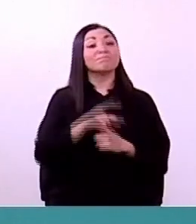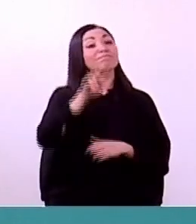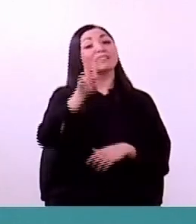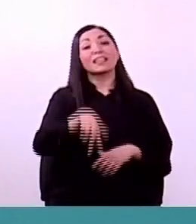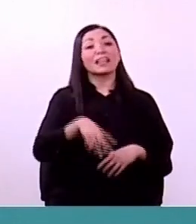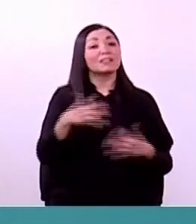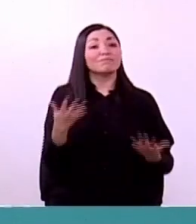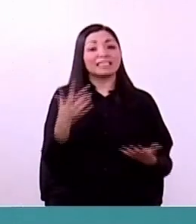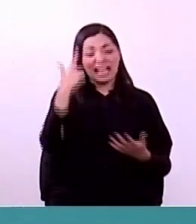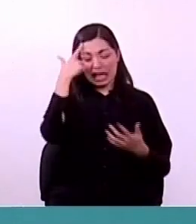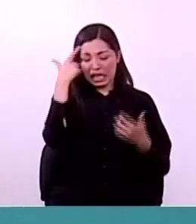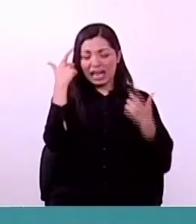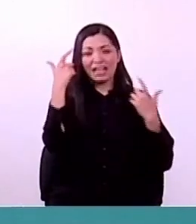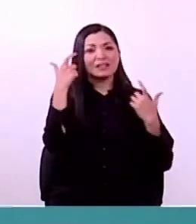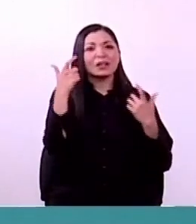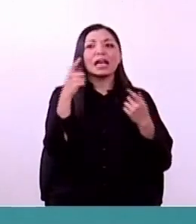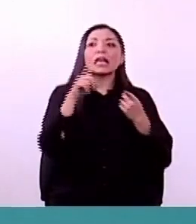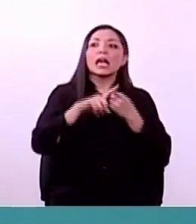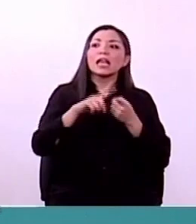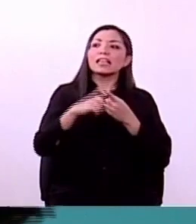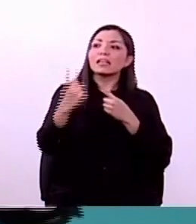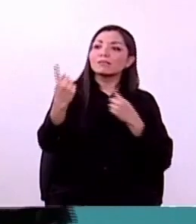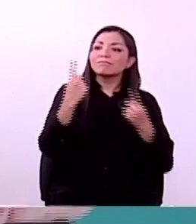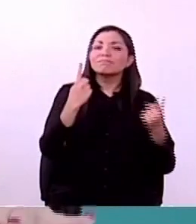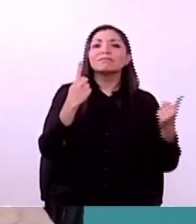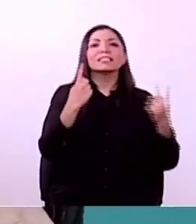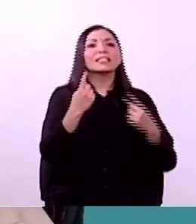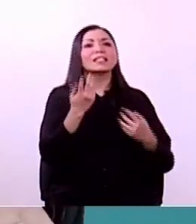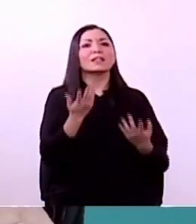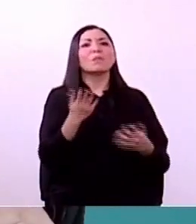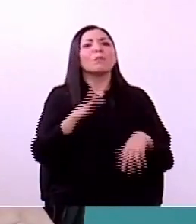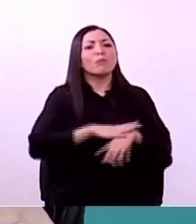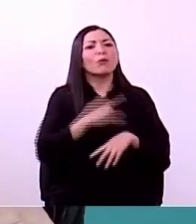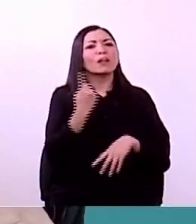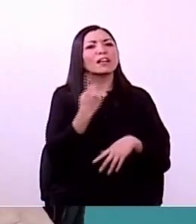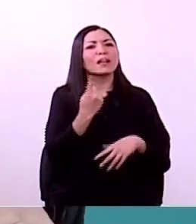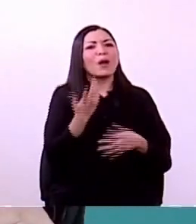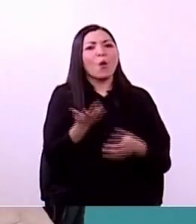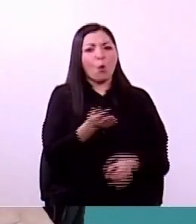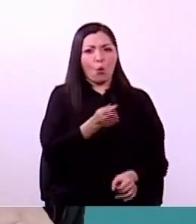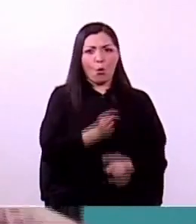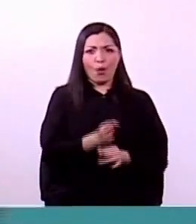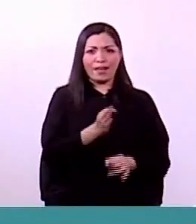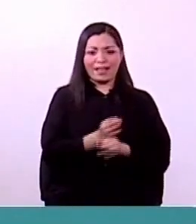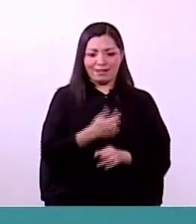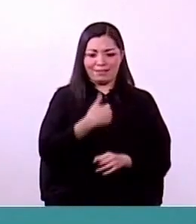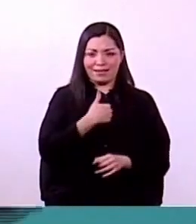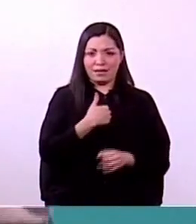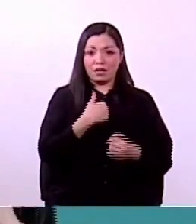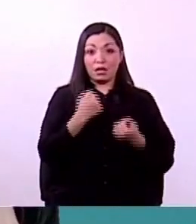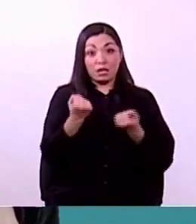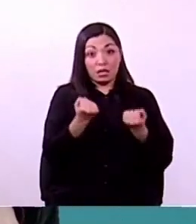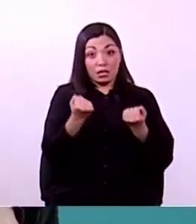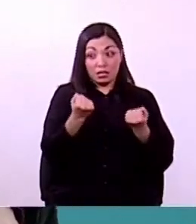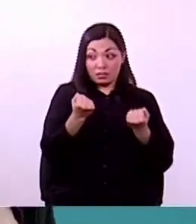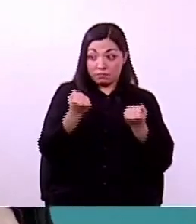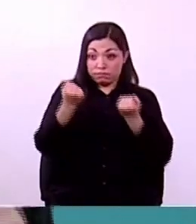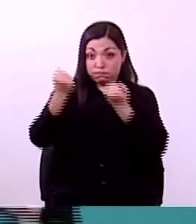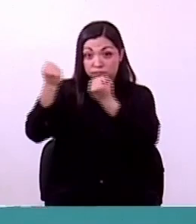se acerque y nos diga por qué estamos pagando tan caro el que llevemos nuestro coche para que lo